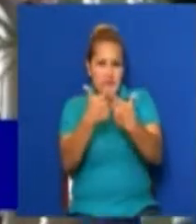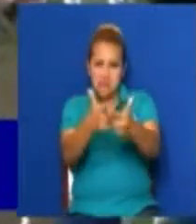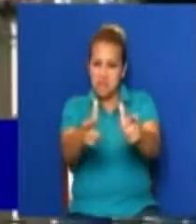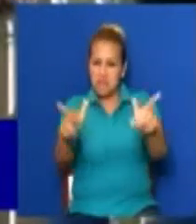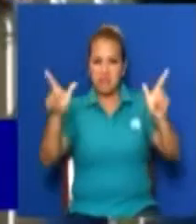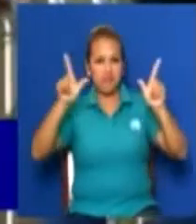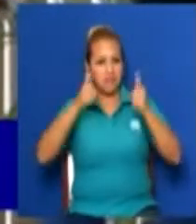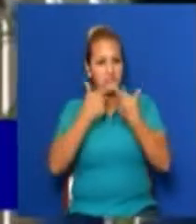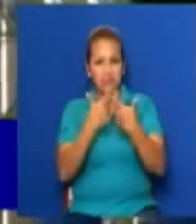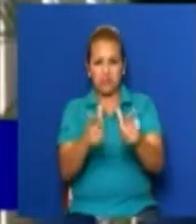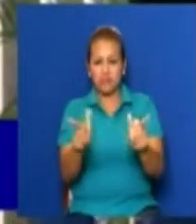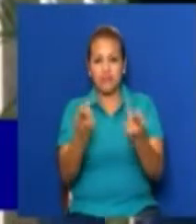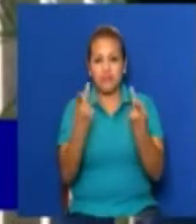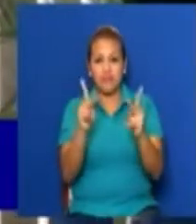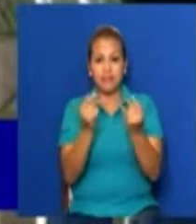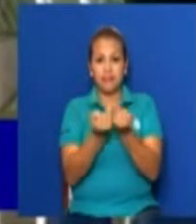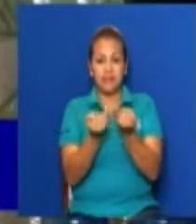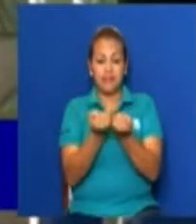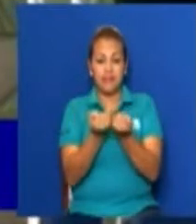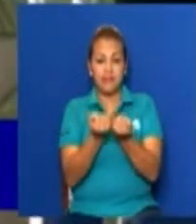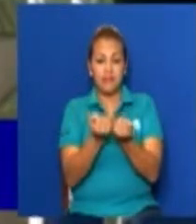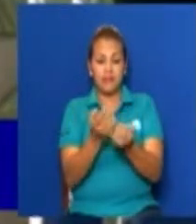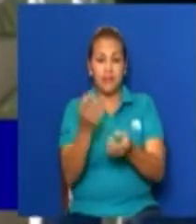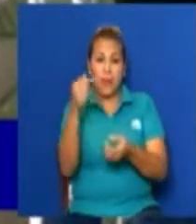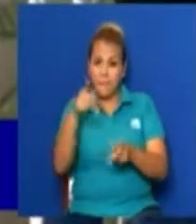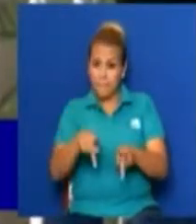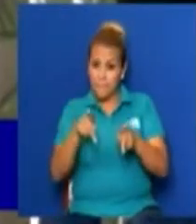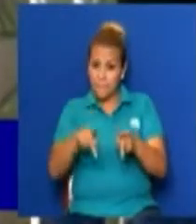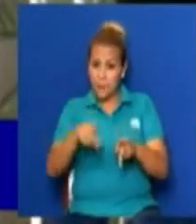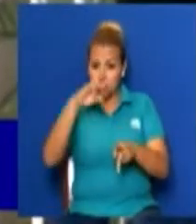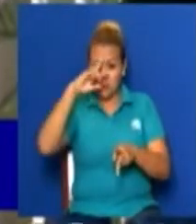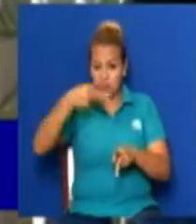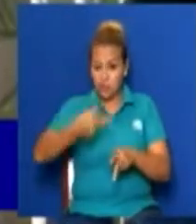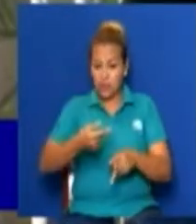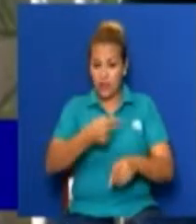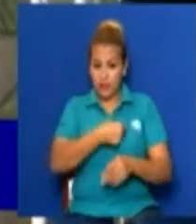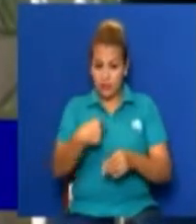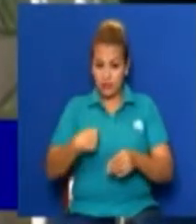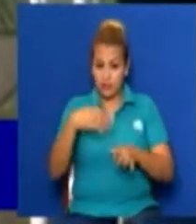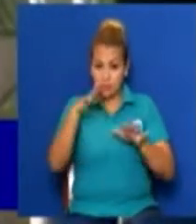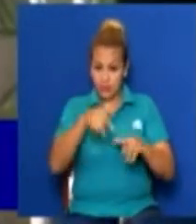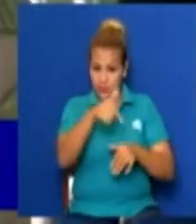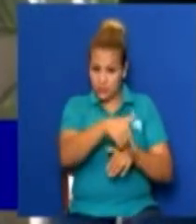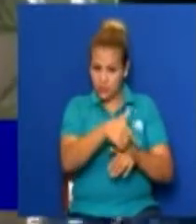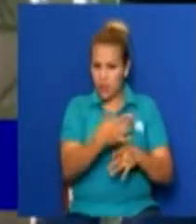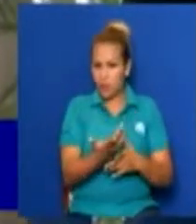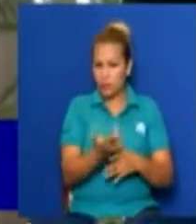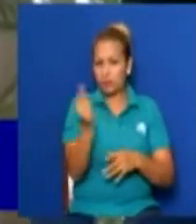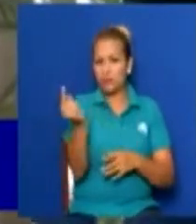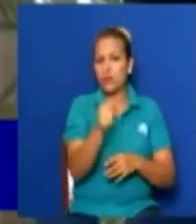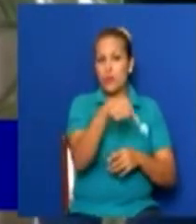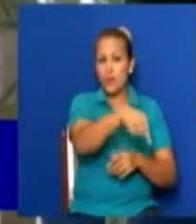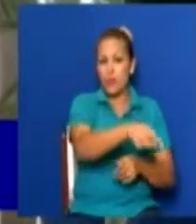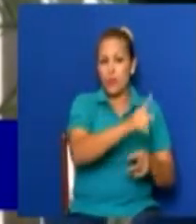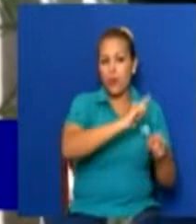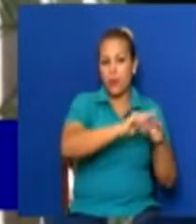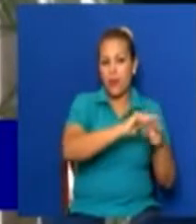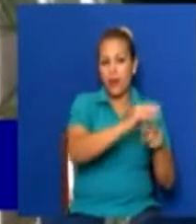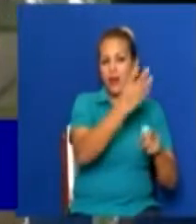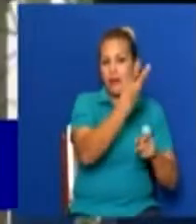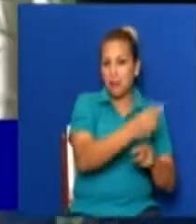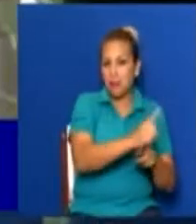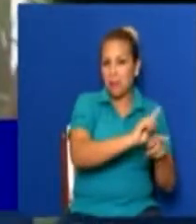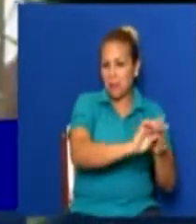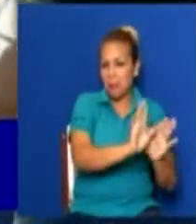decía: una persona que hace esto y que tiene esta y esta formación va a ganar tanto. No sé si eso todavía